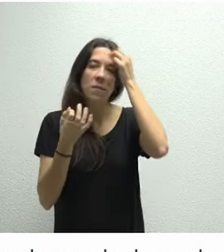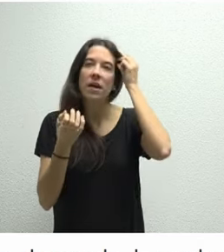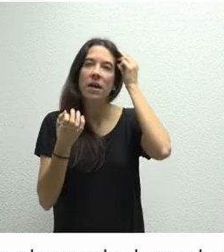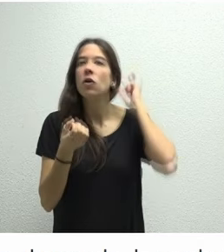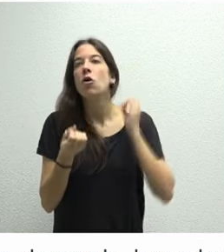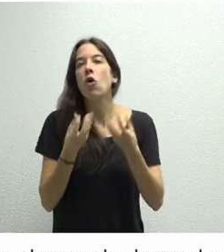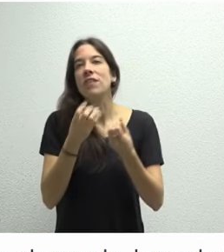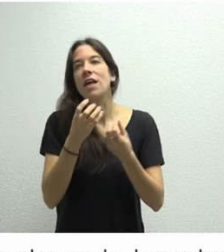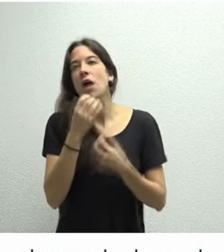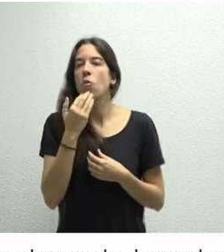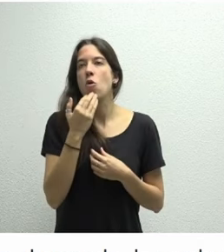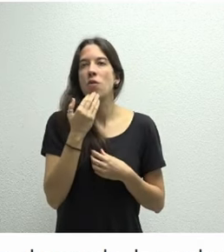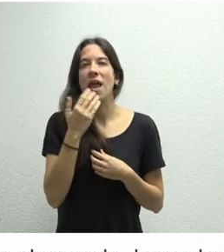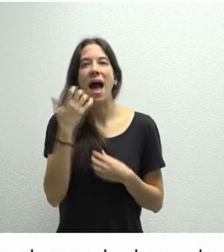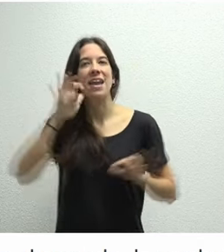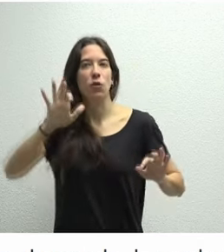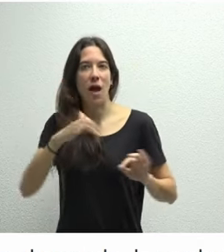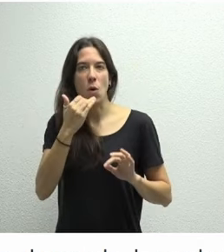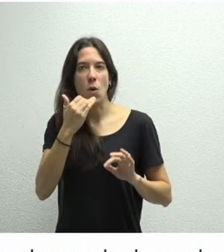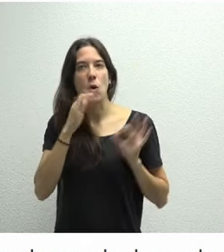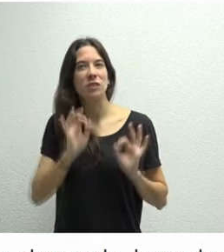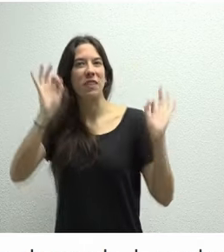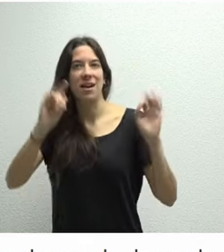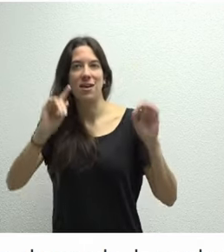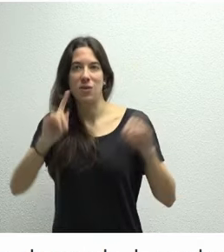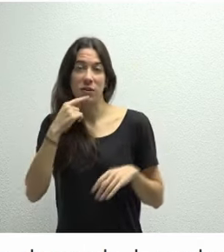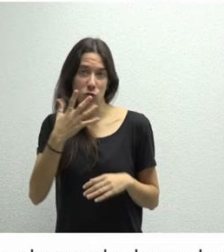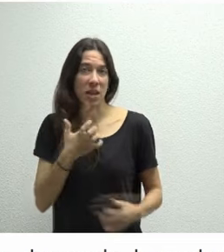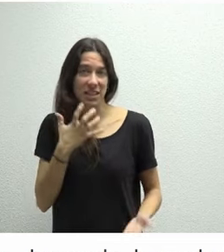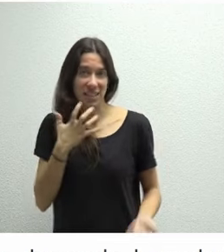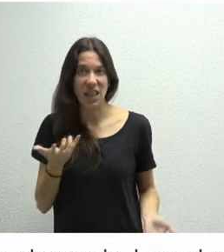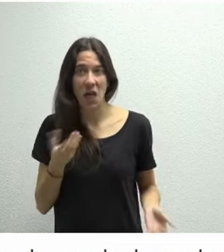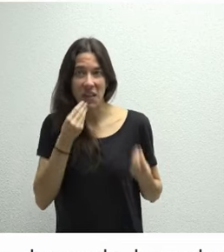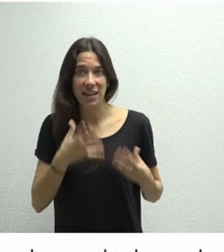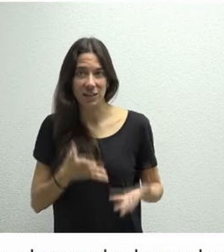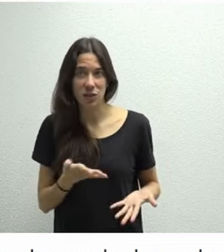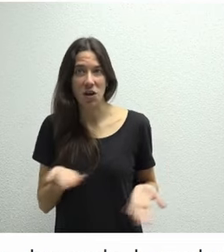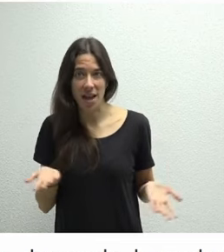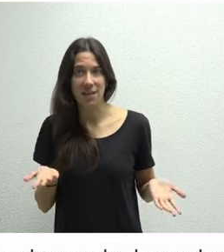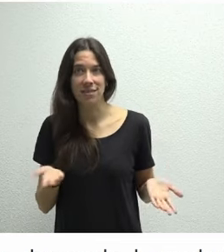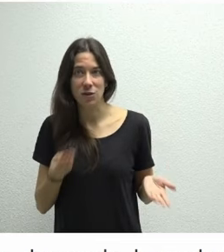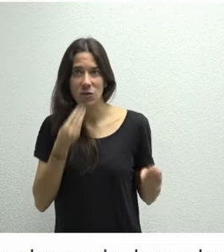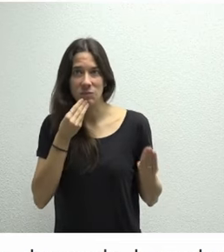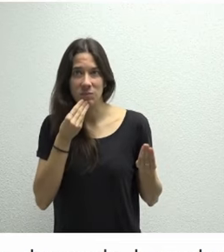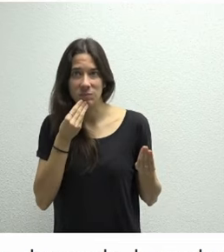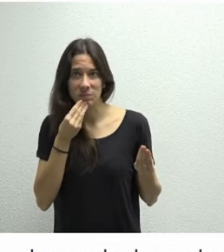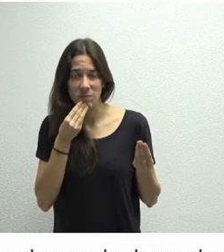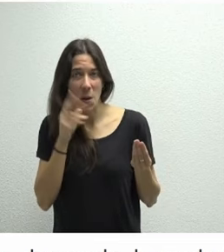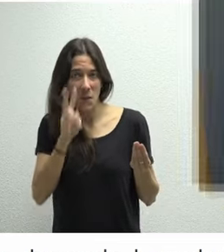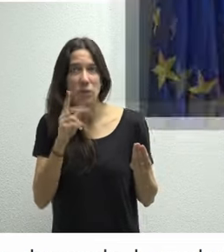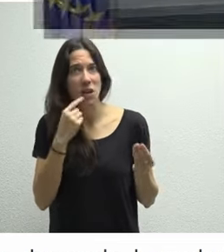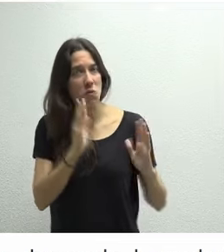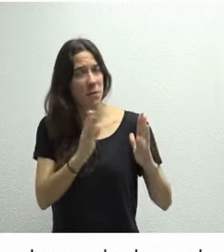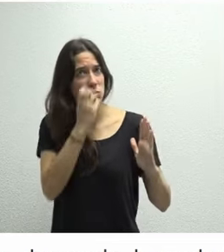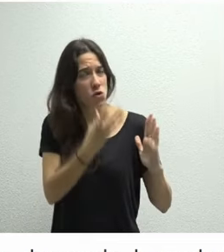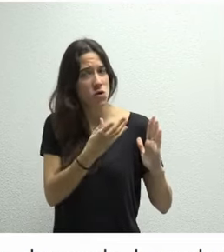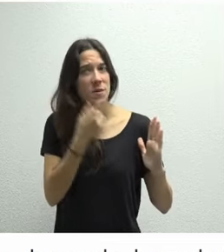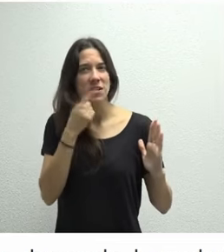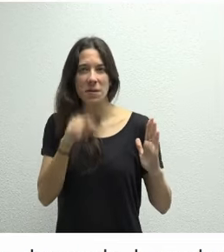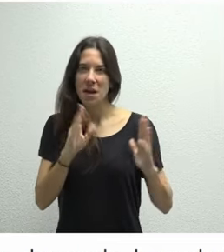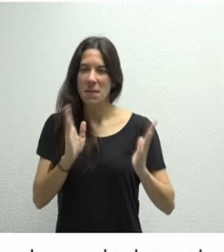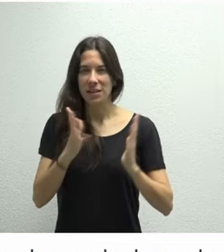anécdota no como una excepcionalidad Esta es la tristeza no de esta historia eh Creo que este tenía que ser la Norma